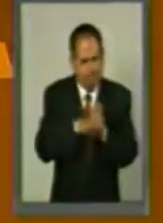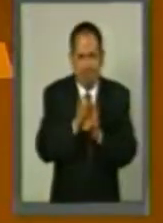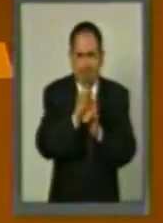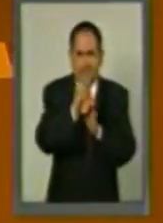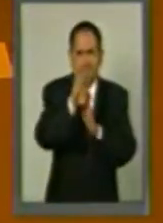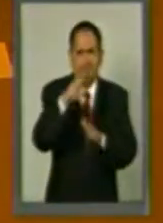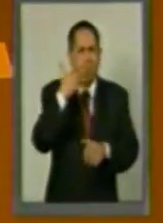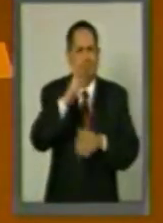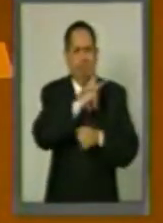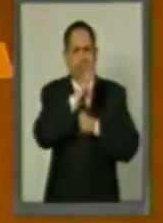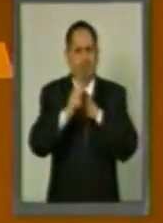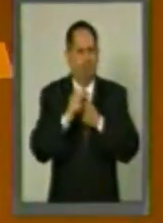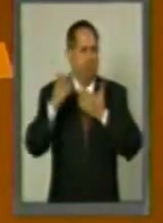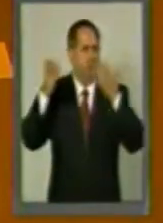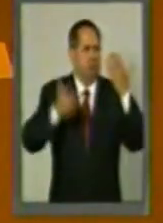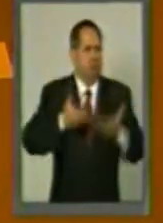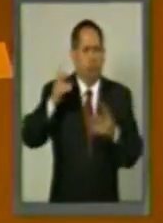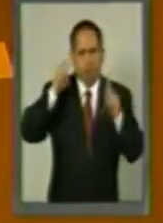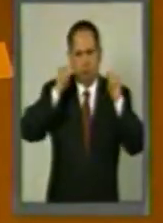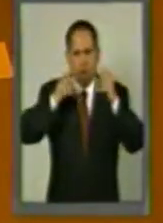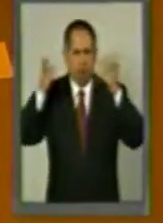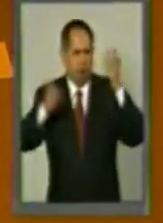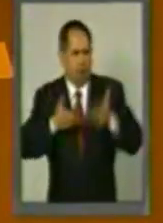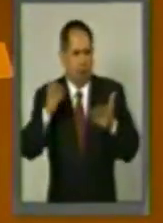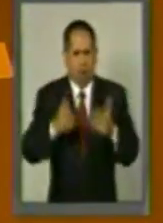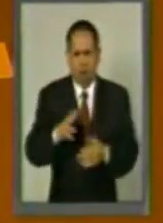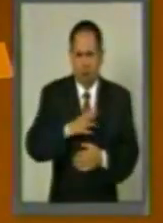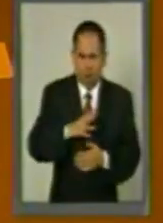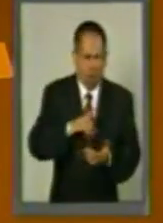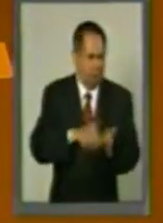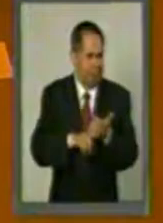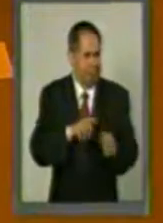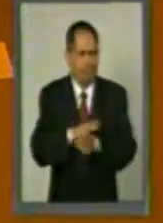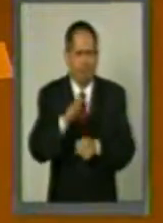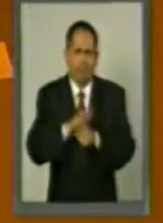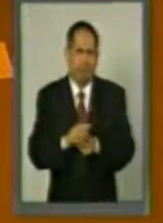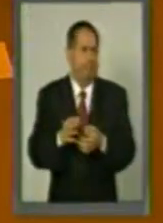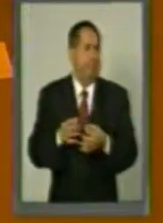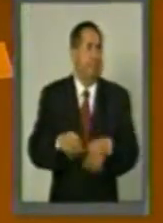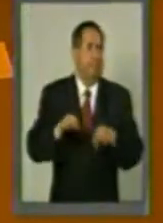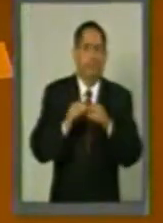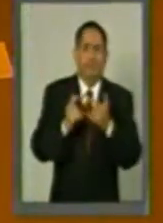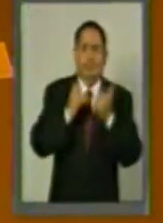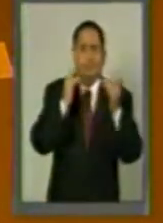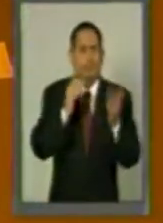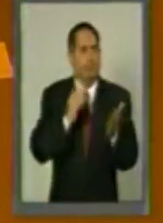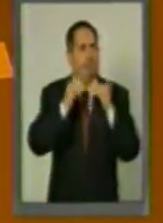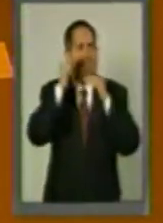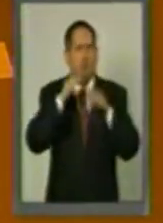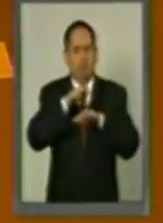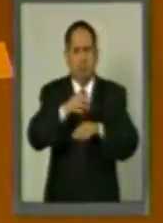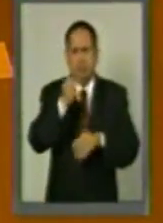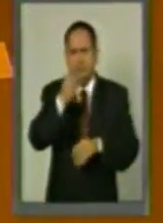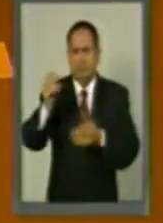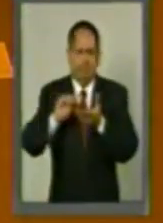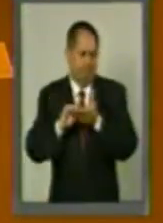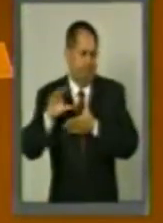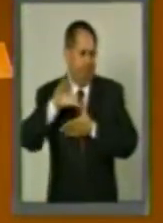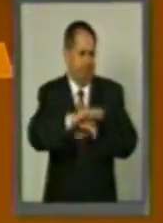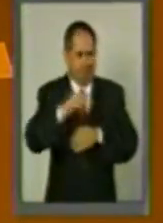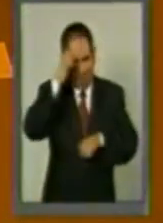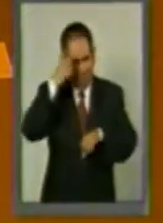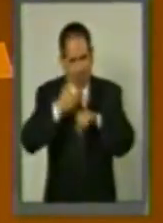países receptores de turismo. Tenemos niveles históricamente altos de inversión